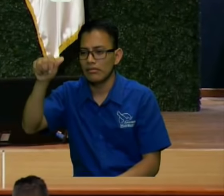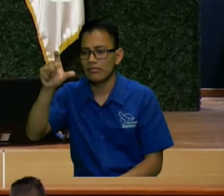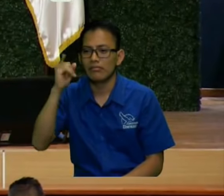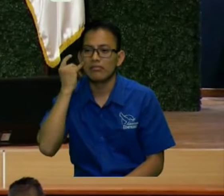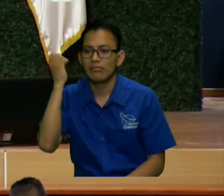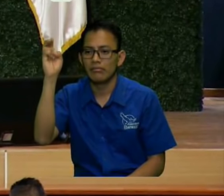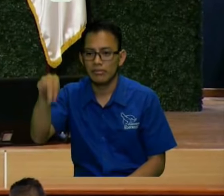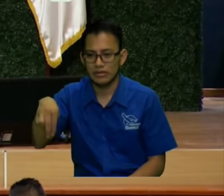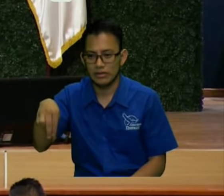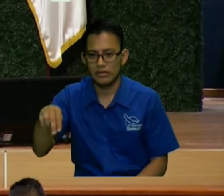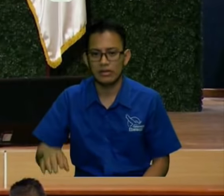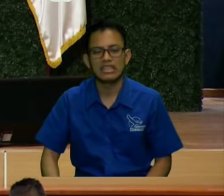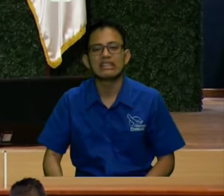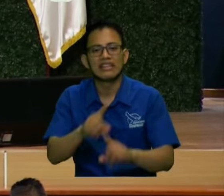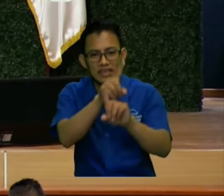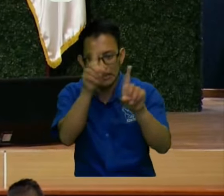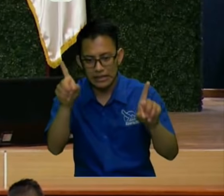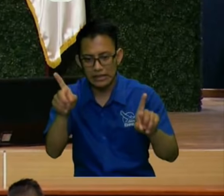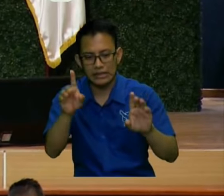lo tienen que romper.